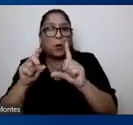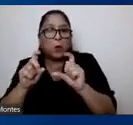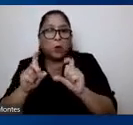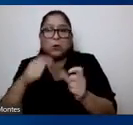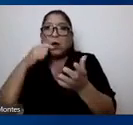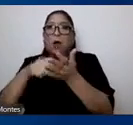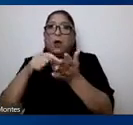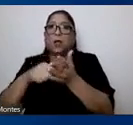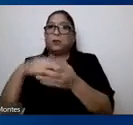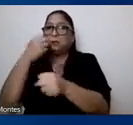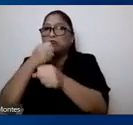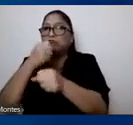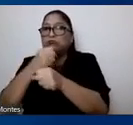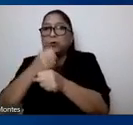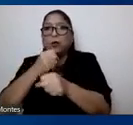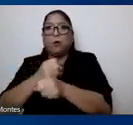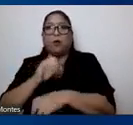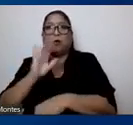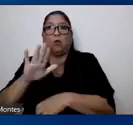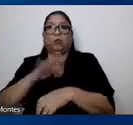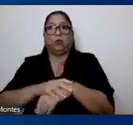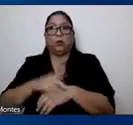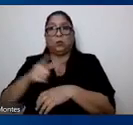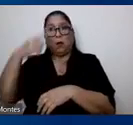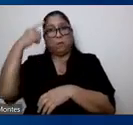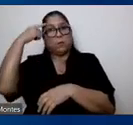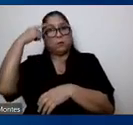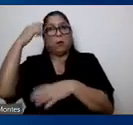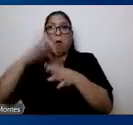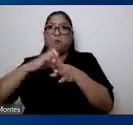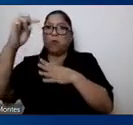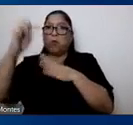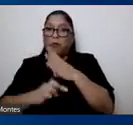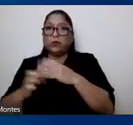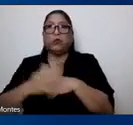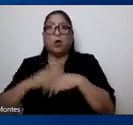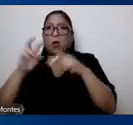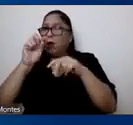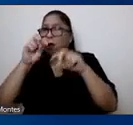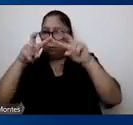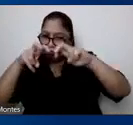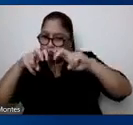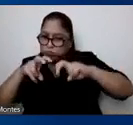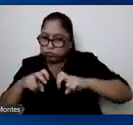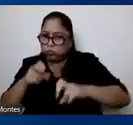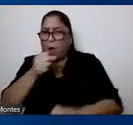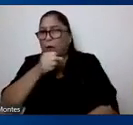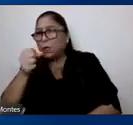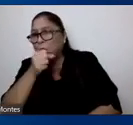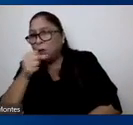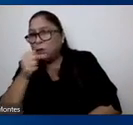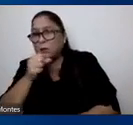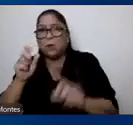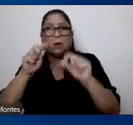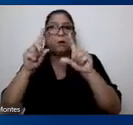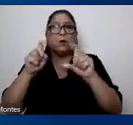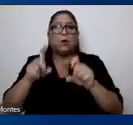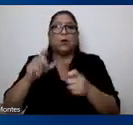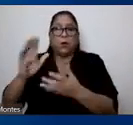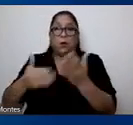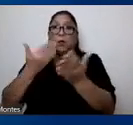a efectuar orden de su propia lógica profesional, hacer investigaciones periodísticas y llegan a